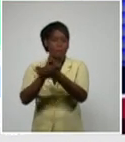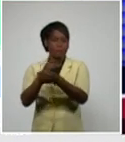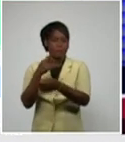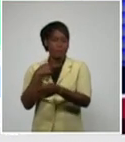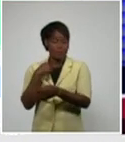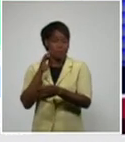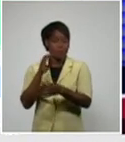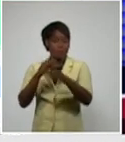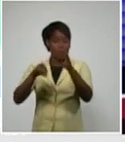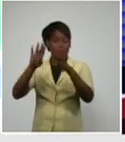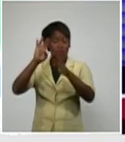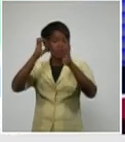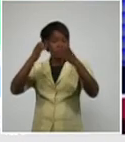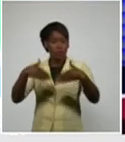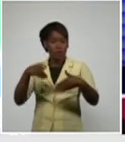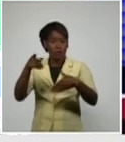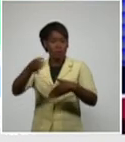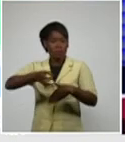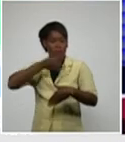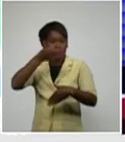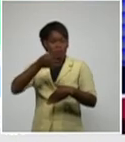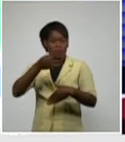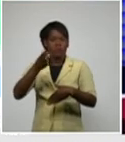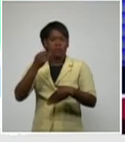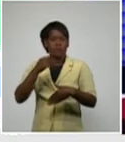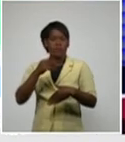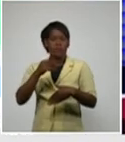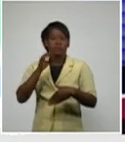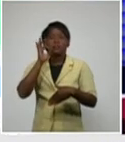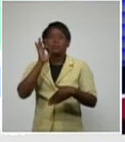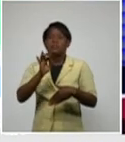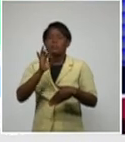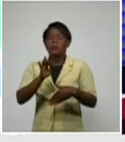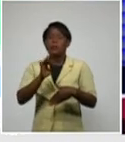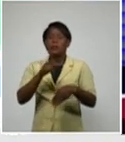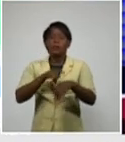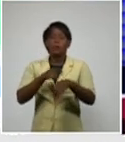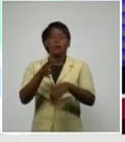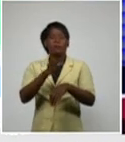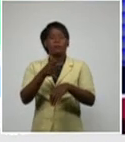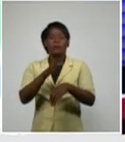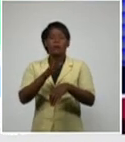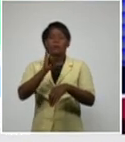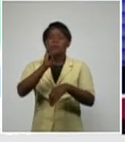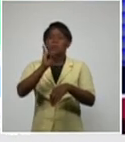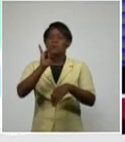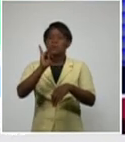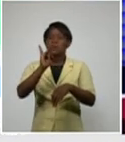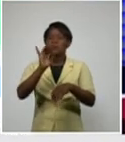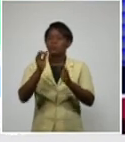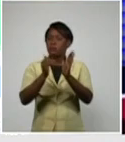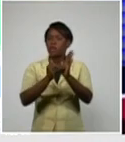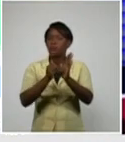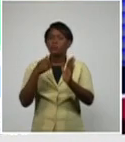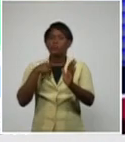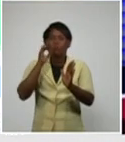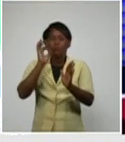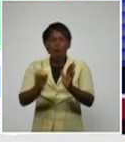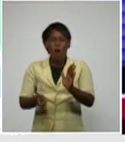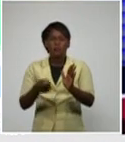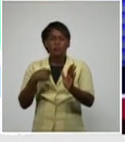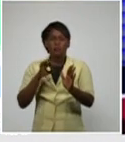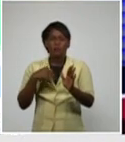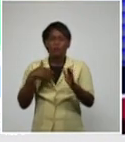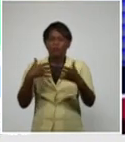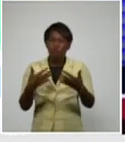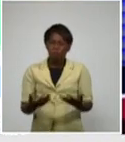a partir de las 6, de las 7 de la tarde no sirvo para mucho. Realmente, y ya hace más de un mes que